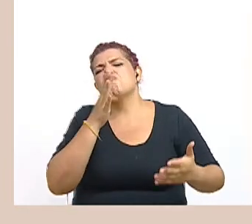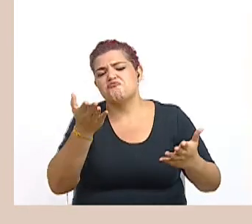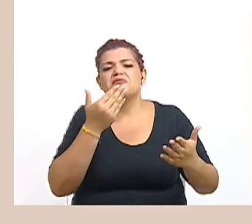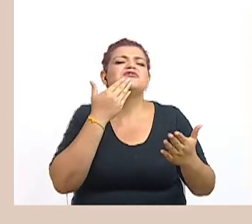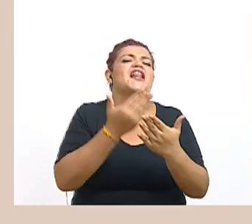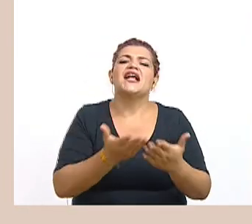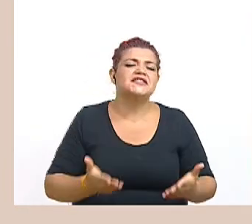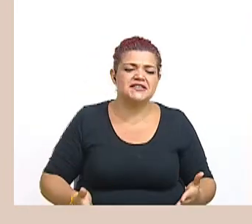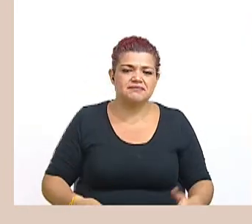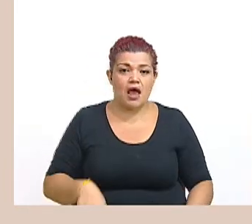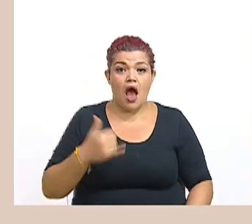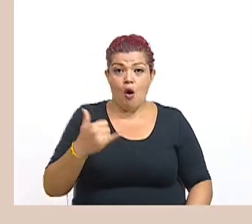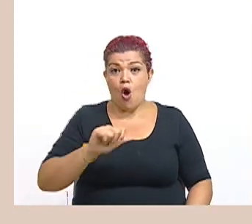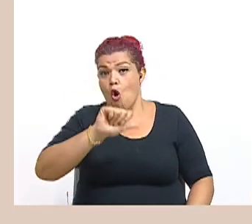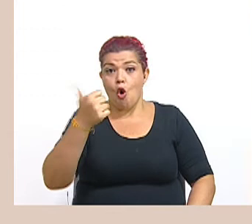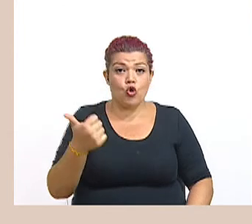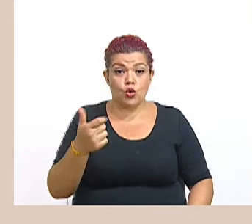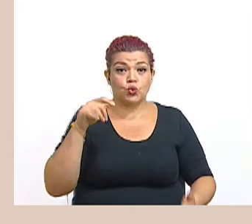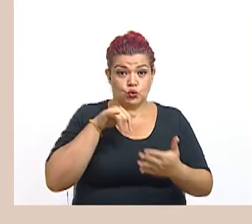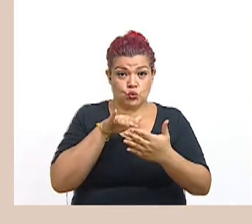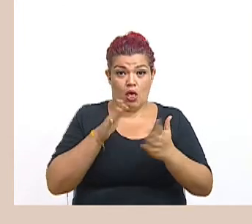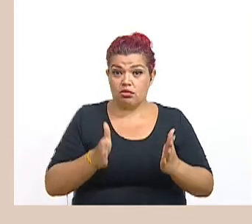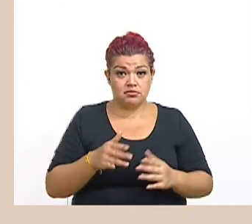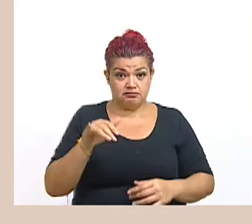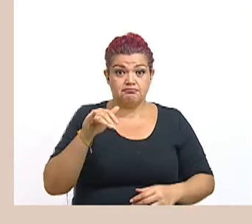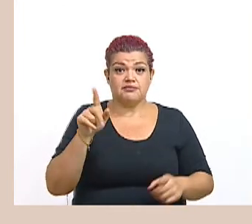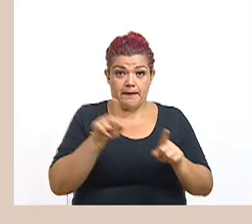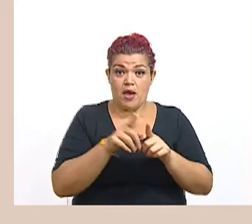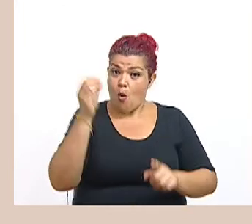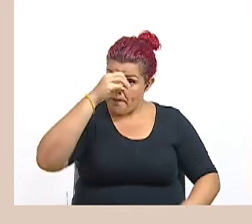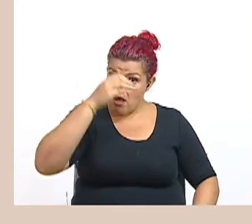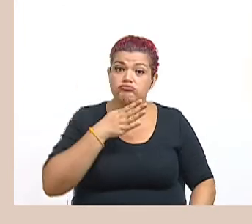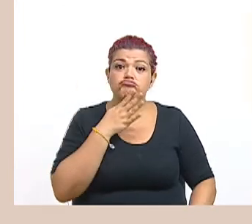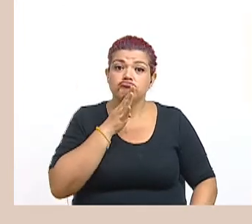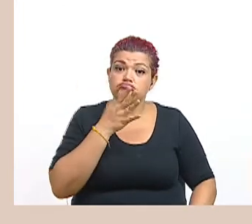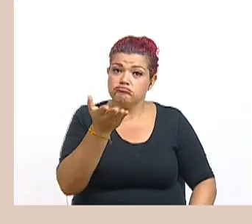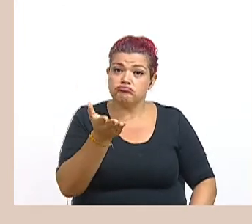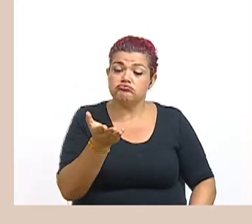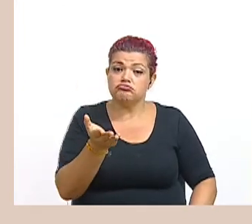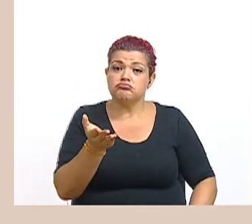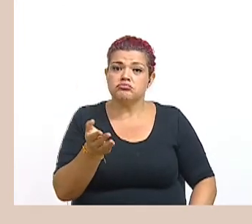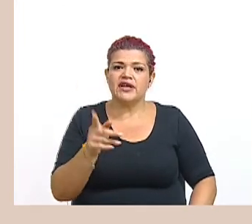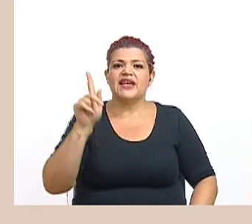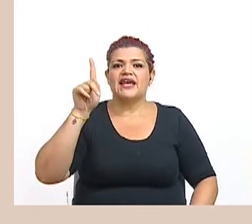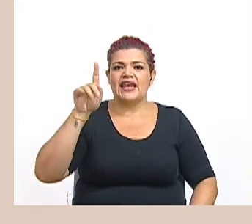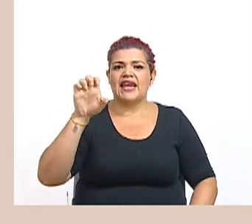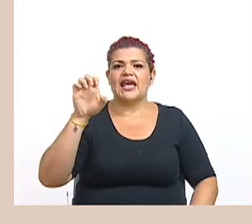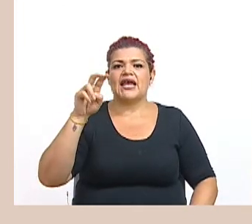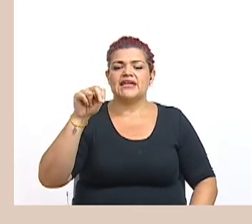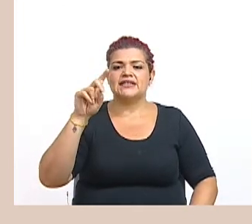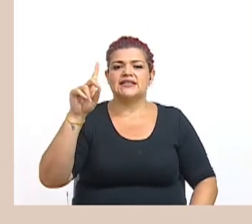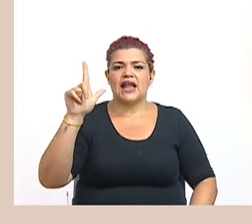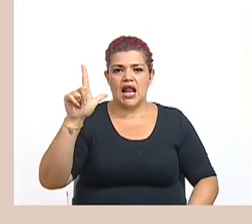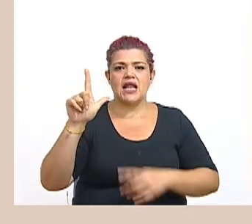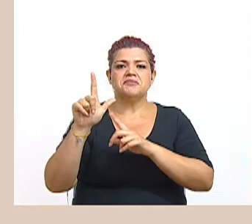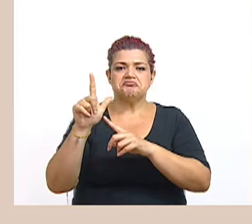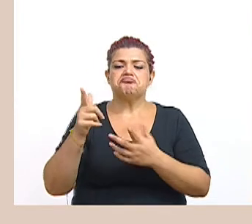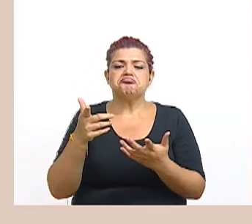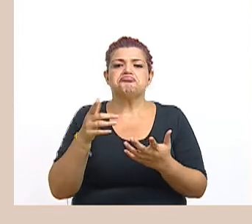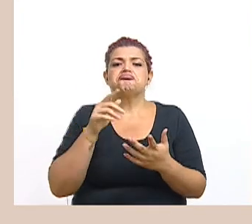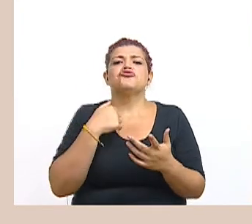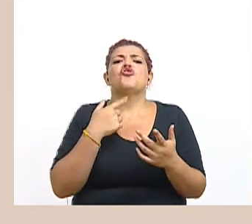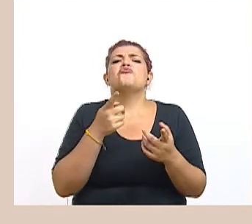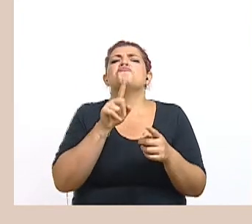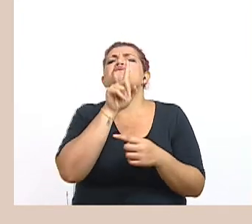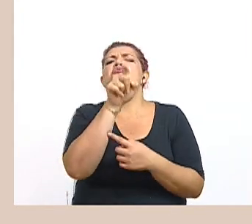a escuchar ahora a otro estudiante sobre la misma temática. Se trata de Kendall, también estudiante de esta institución, al cual le hicimos